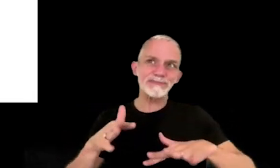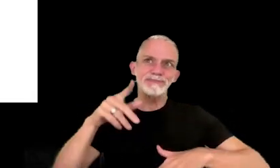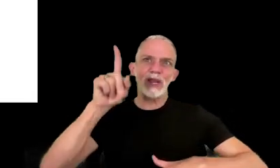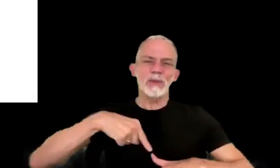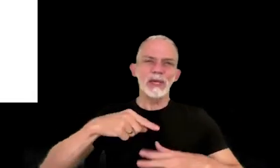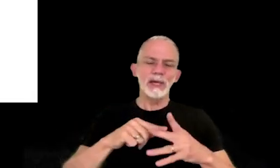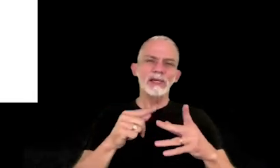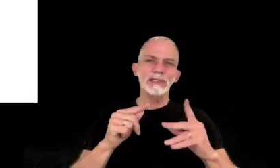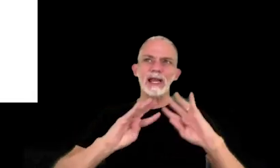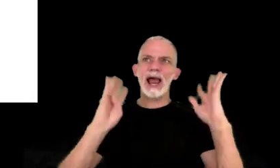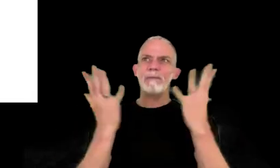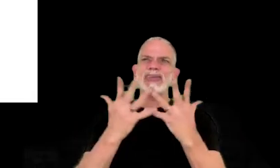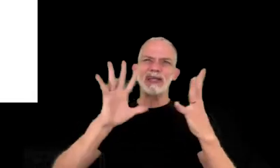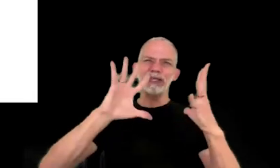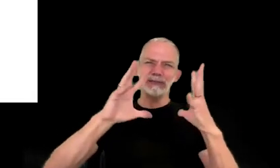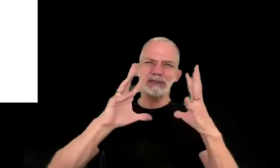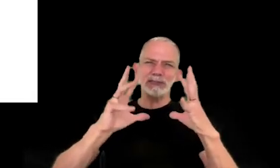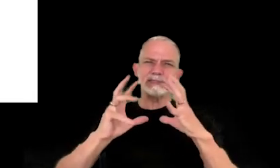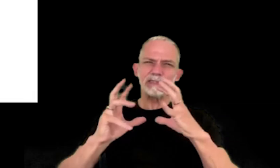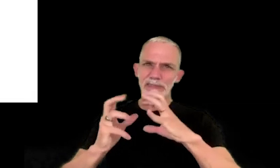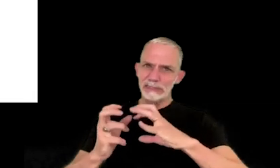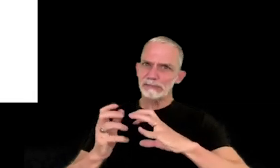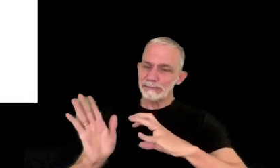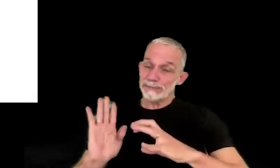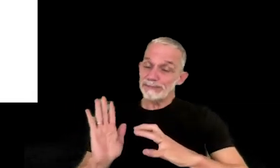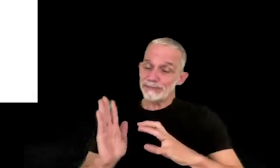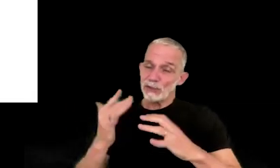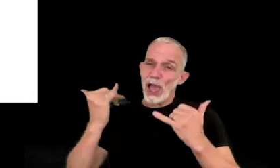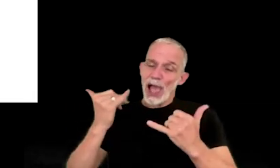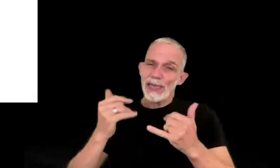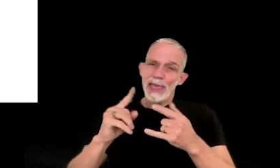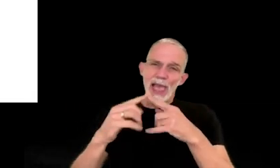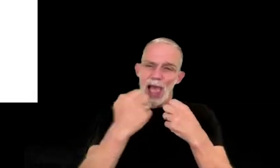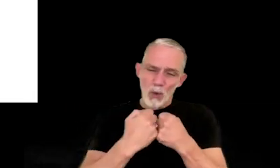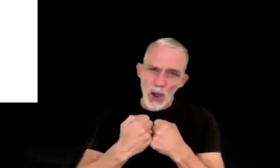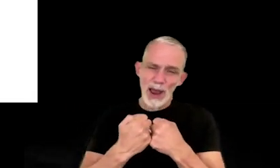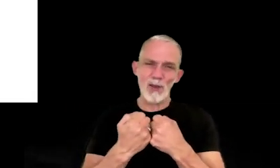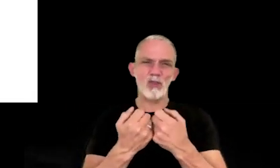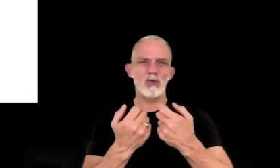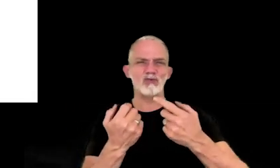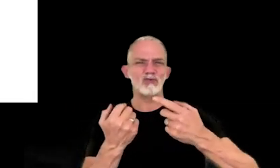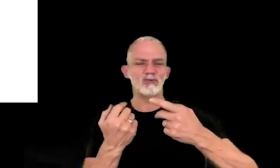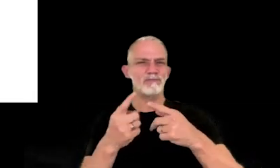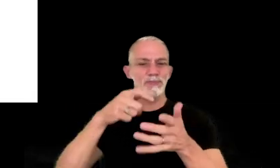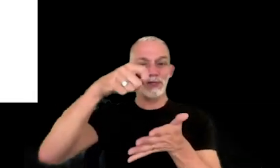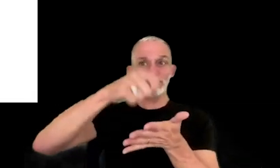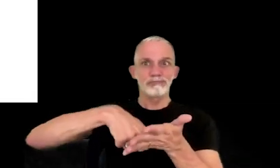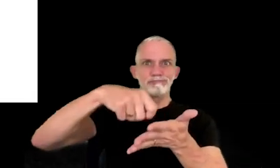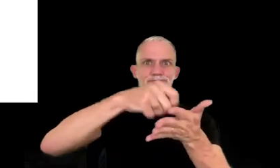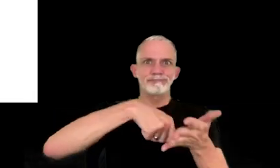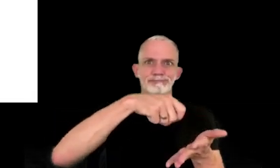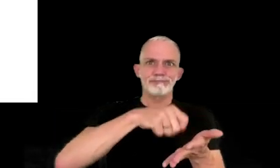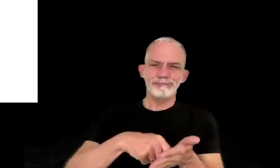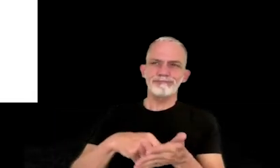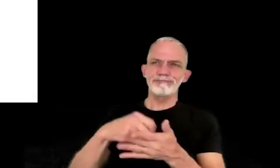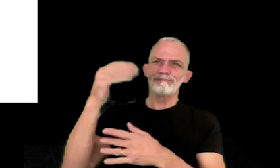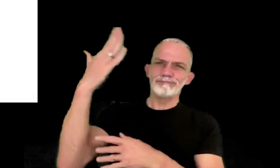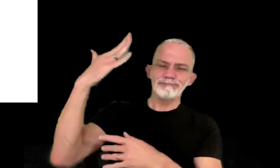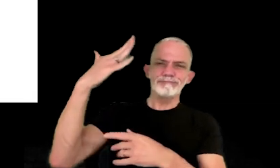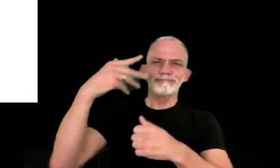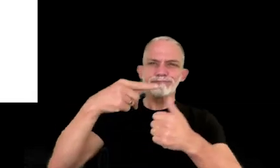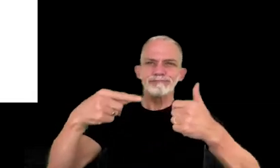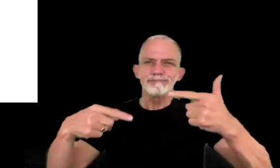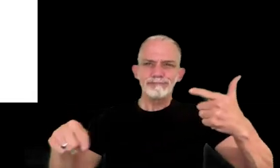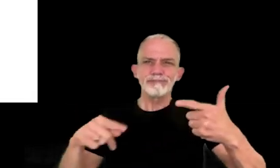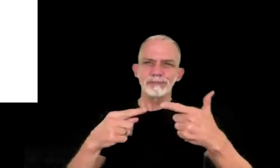deterioro en el ambiente. Por eso se realizan ciertos acuerdos, ciertas convenciones, conferencias internacionales para